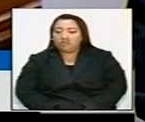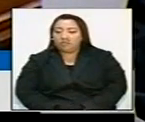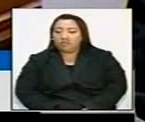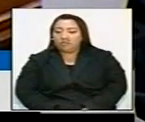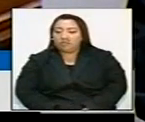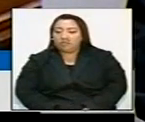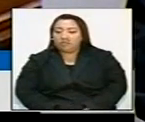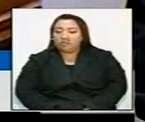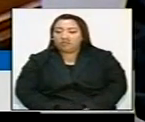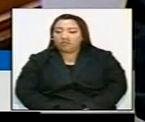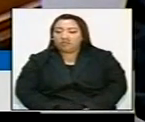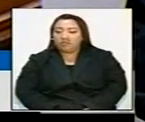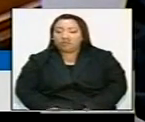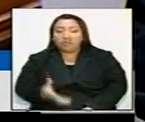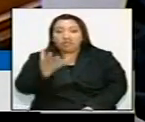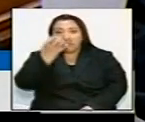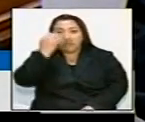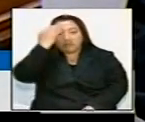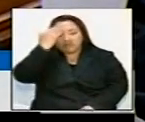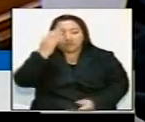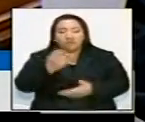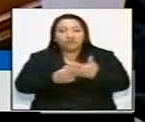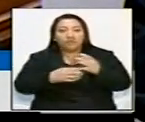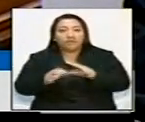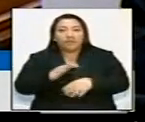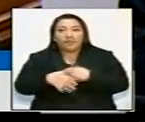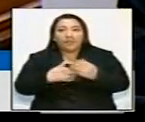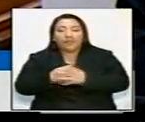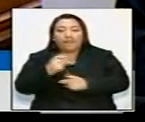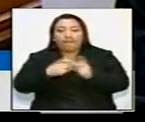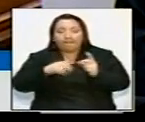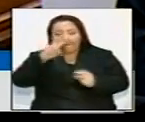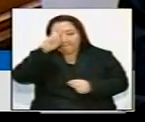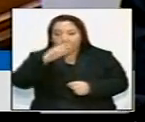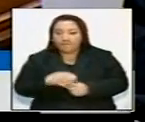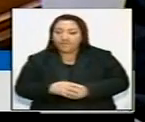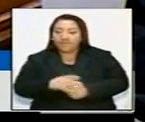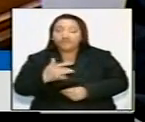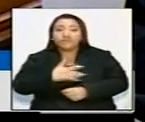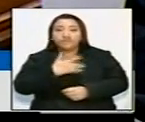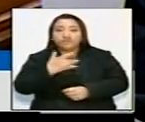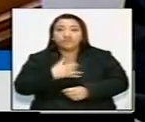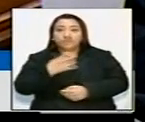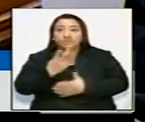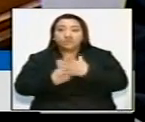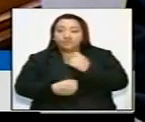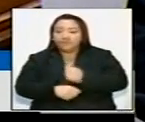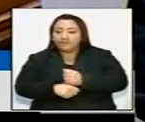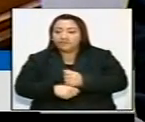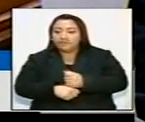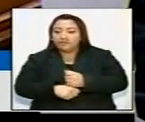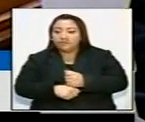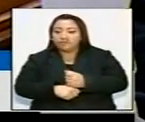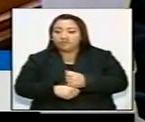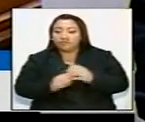definir la estructura que hace que todos los peruanos se sientan en la confianza de